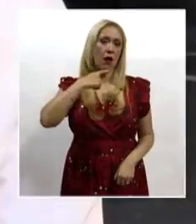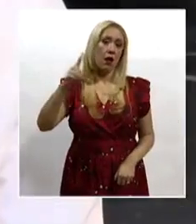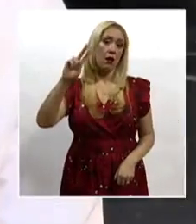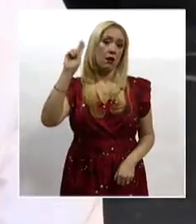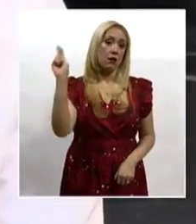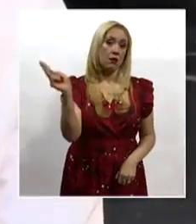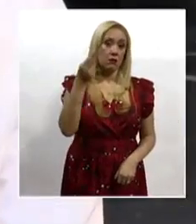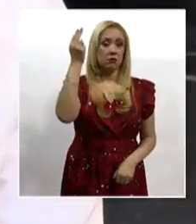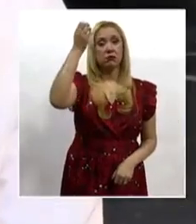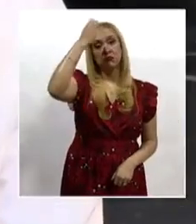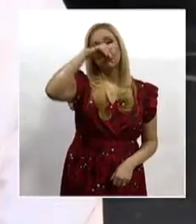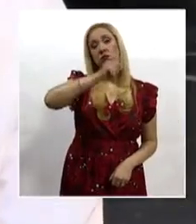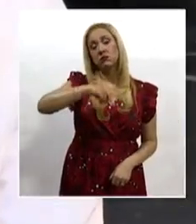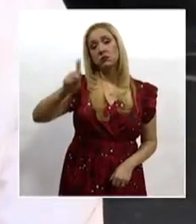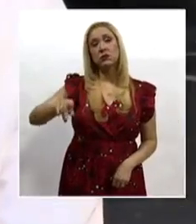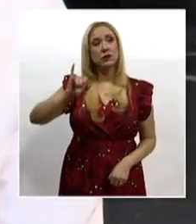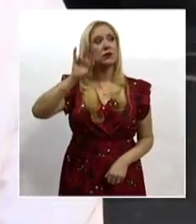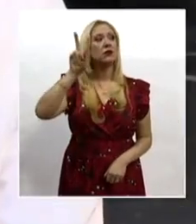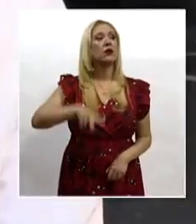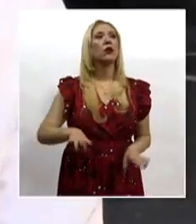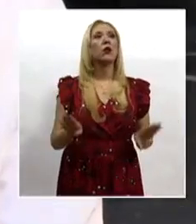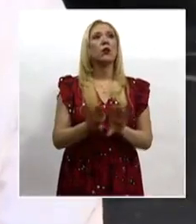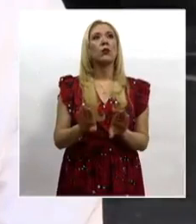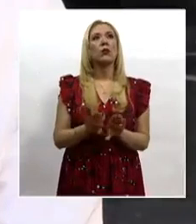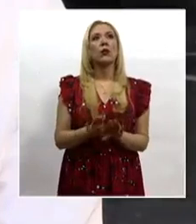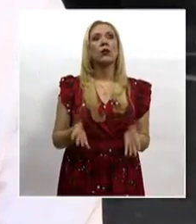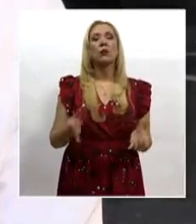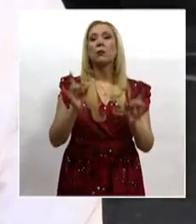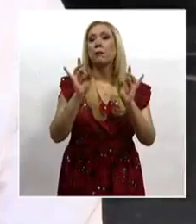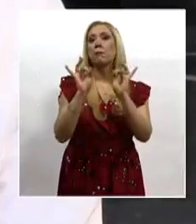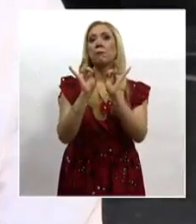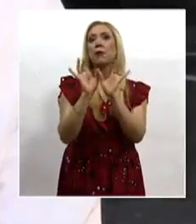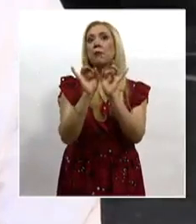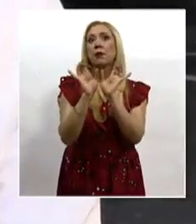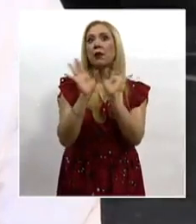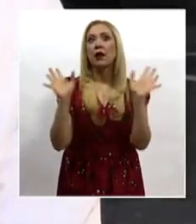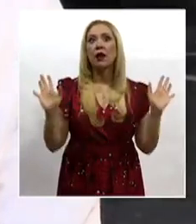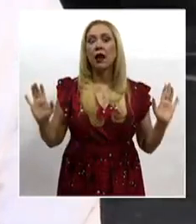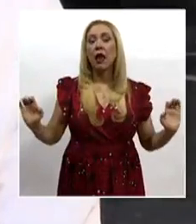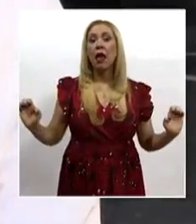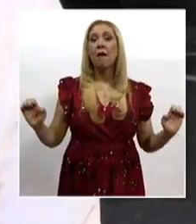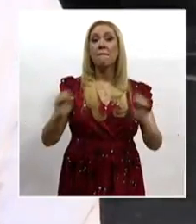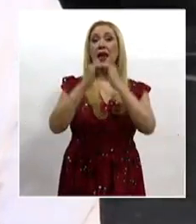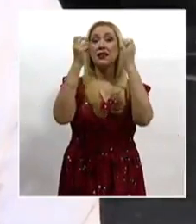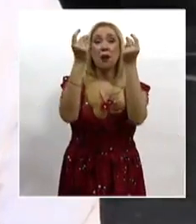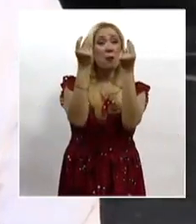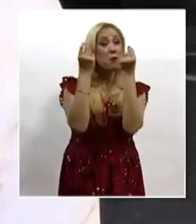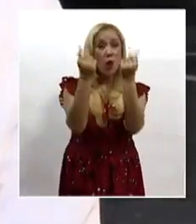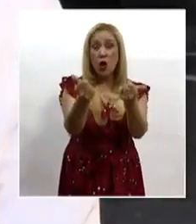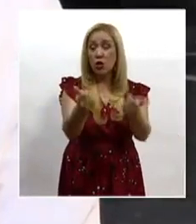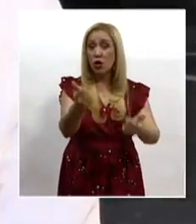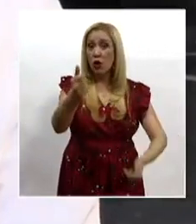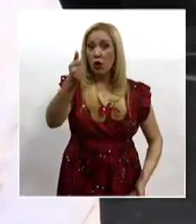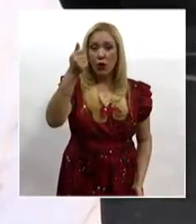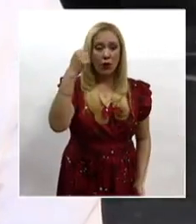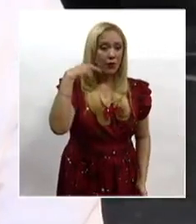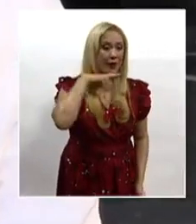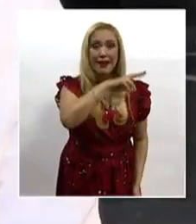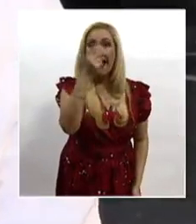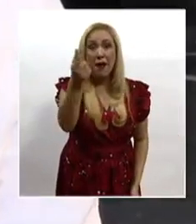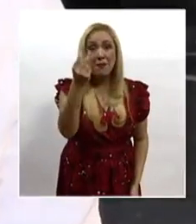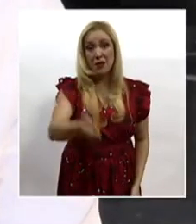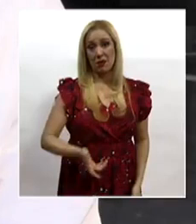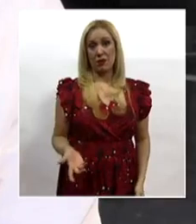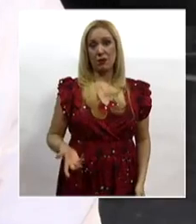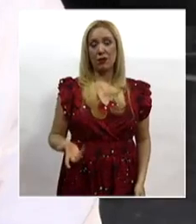Al dotarle de una luz de emergencia, ¿no? Todas las acciones deben de ser prioritarias, ¿no? No deben